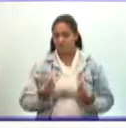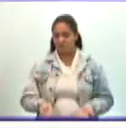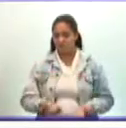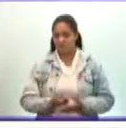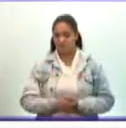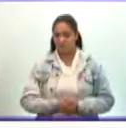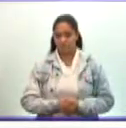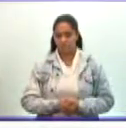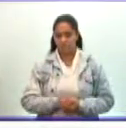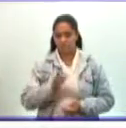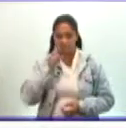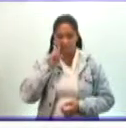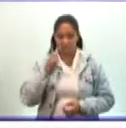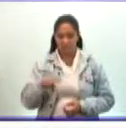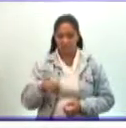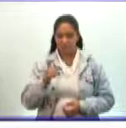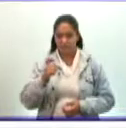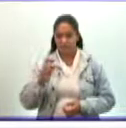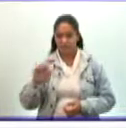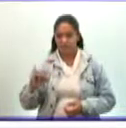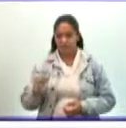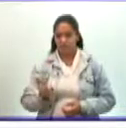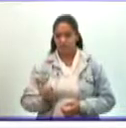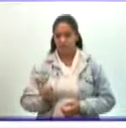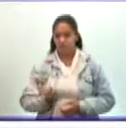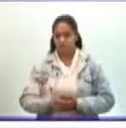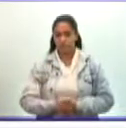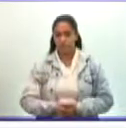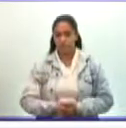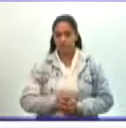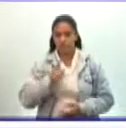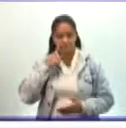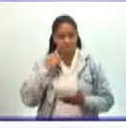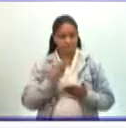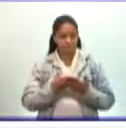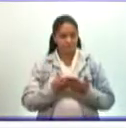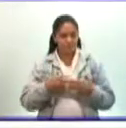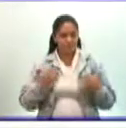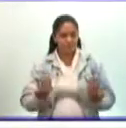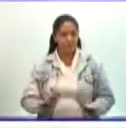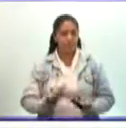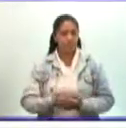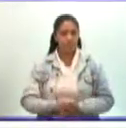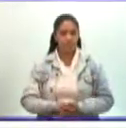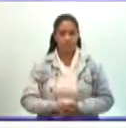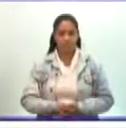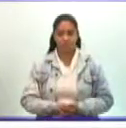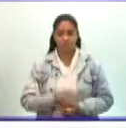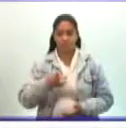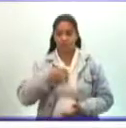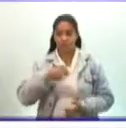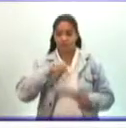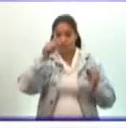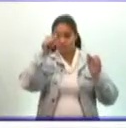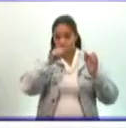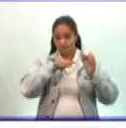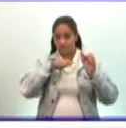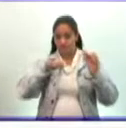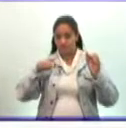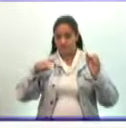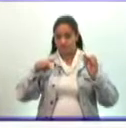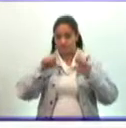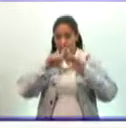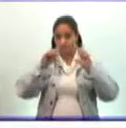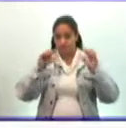valor de X sub 1? Comprobemos entonces. Tenemos que marcar en la figura los segmentos que